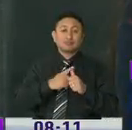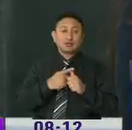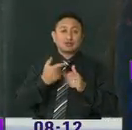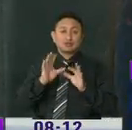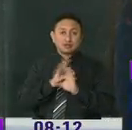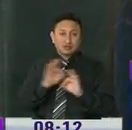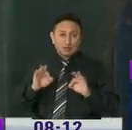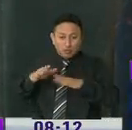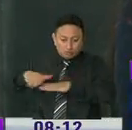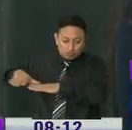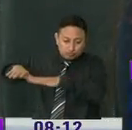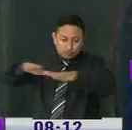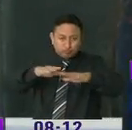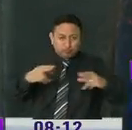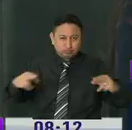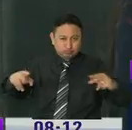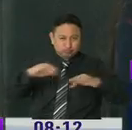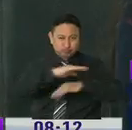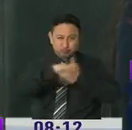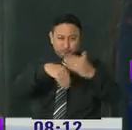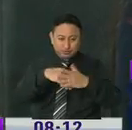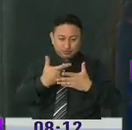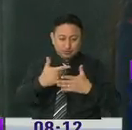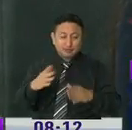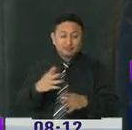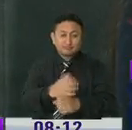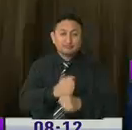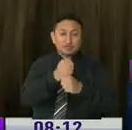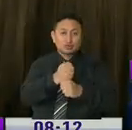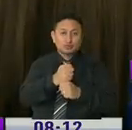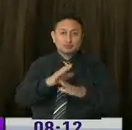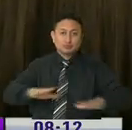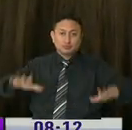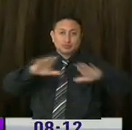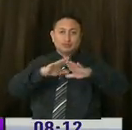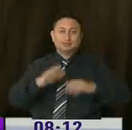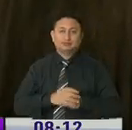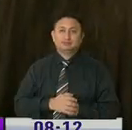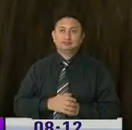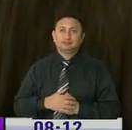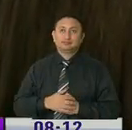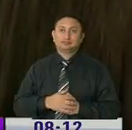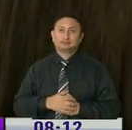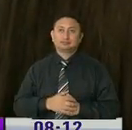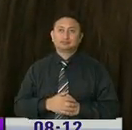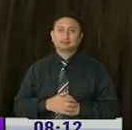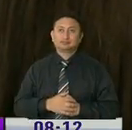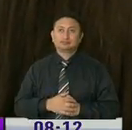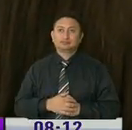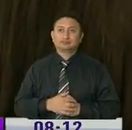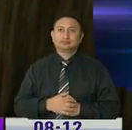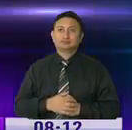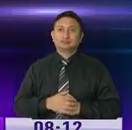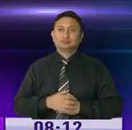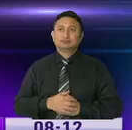adecentamiento del lugar y vamos a dar las seguridades al bien inmueble. Informó Patricia Aldaz.